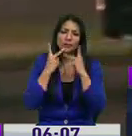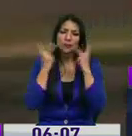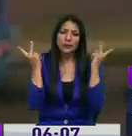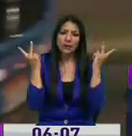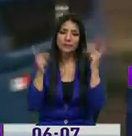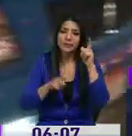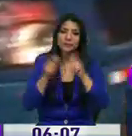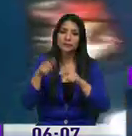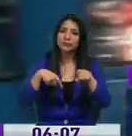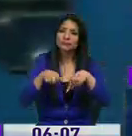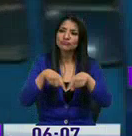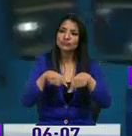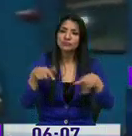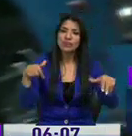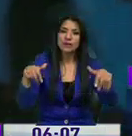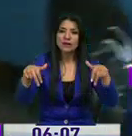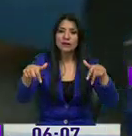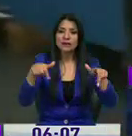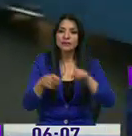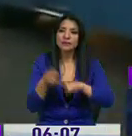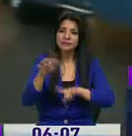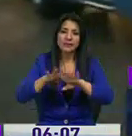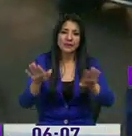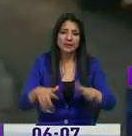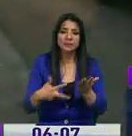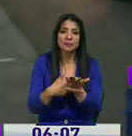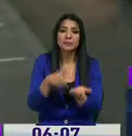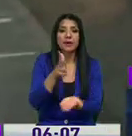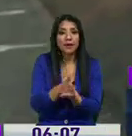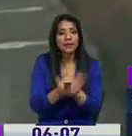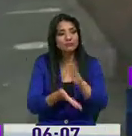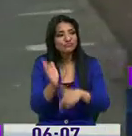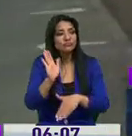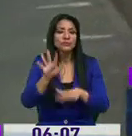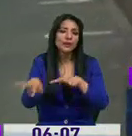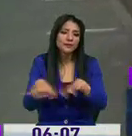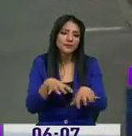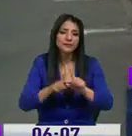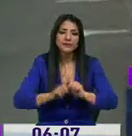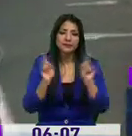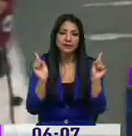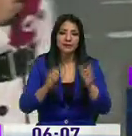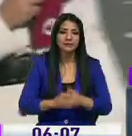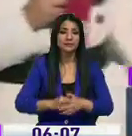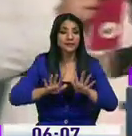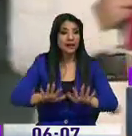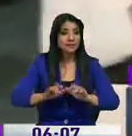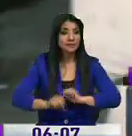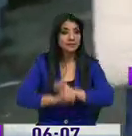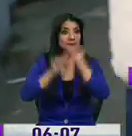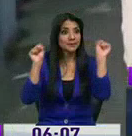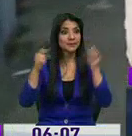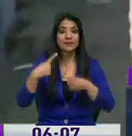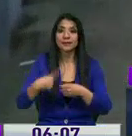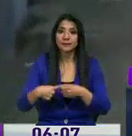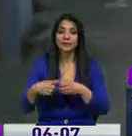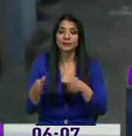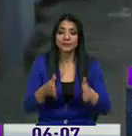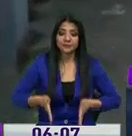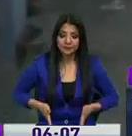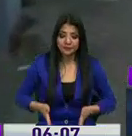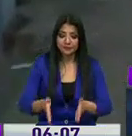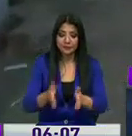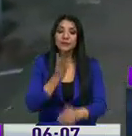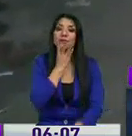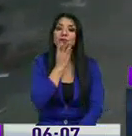se desplaza por las veredas a los diferentes paradas para llegar hacia sus destinos de asia amanecer de la capital en cuanto a la avenida eloy alfaro